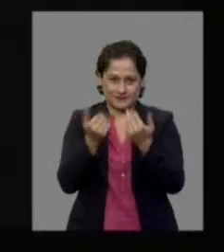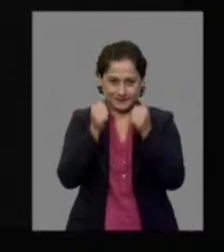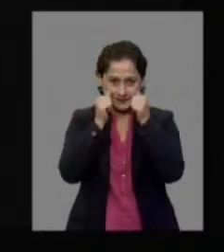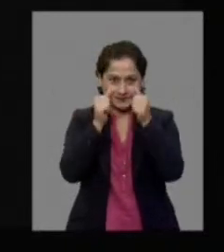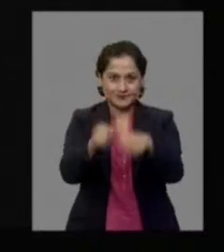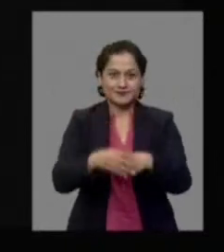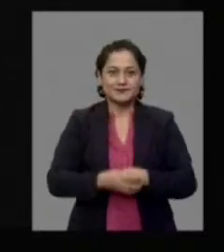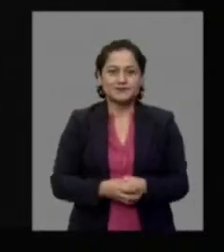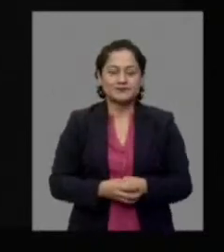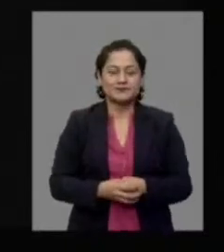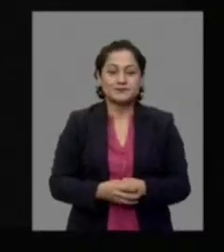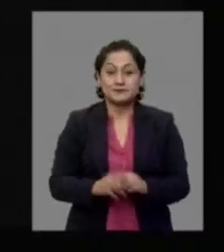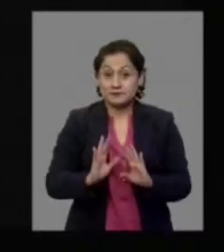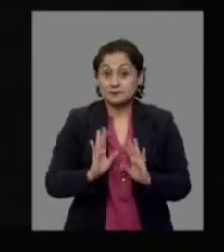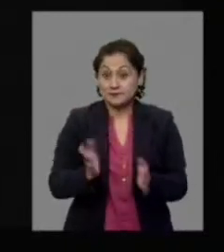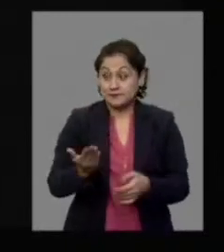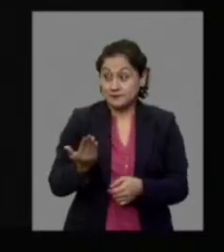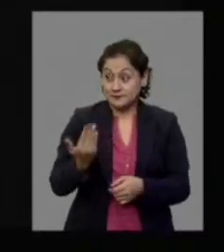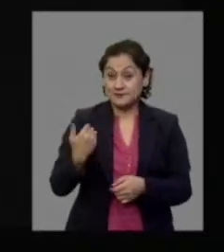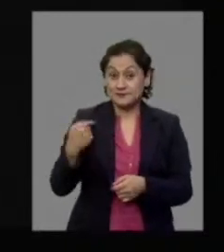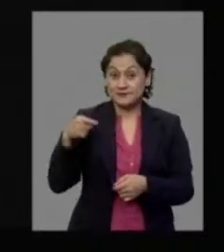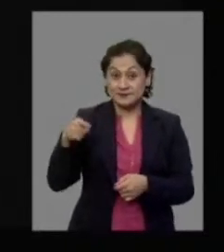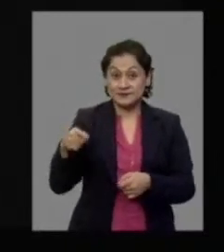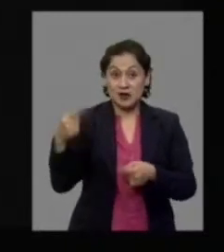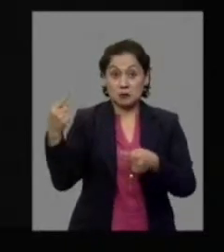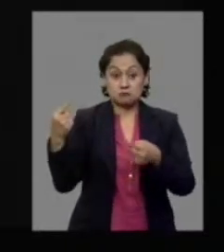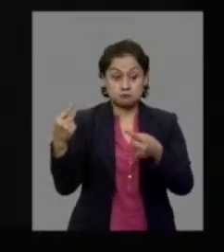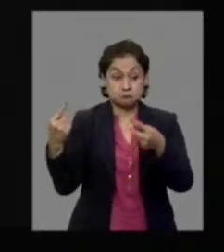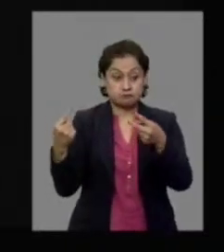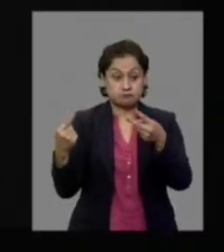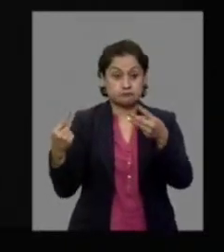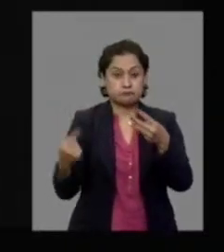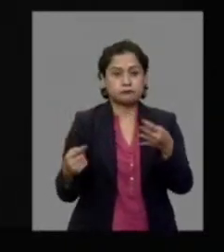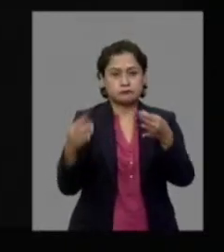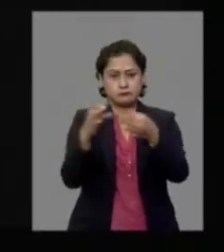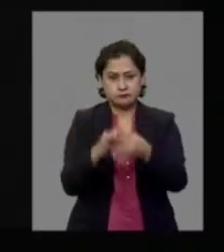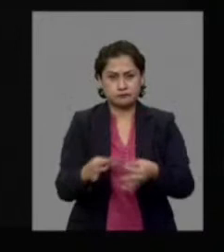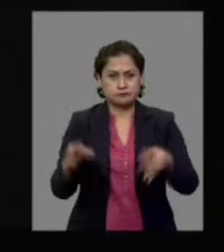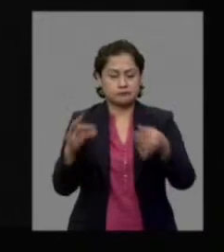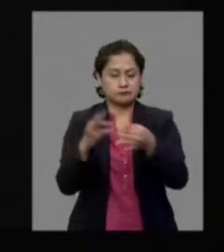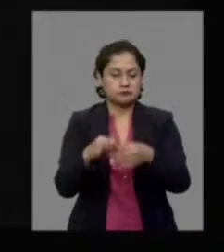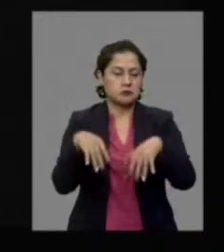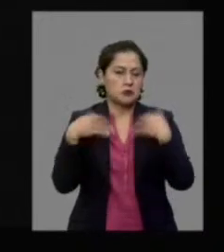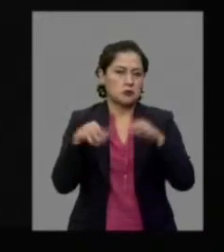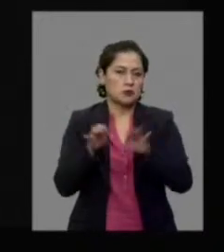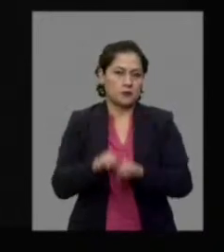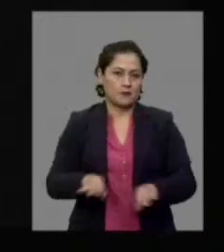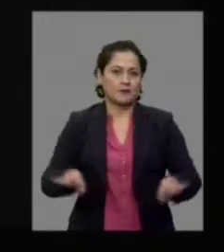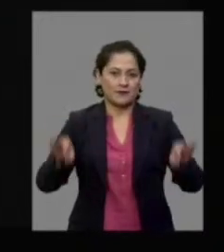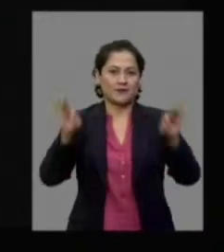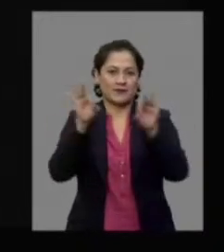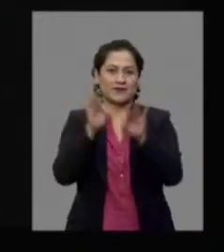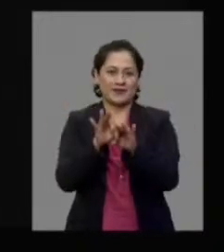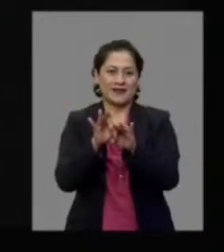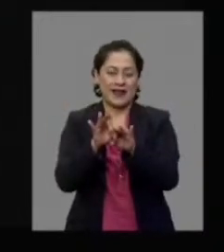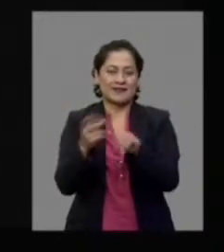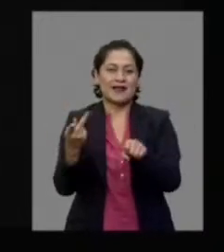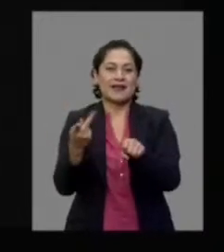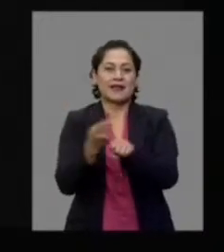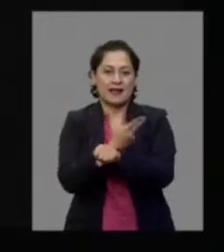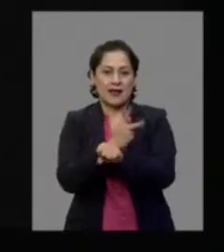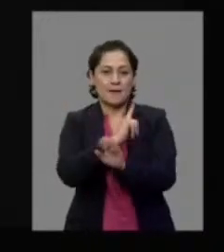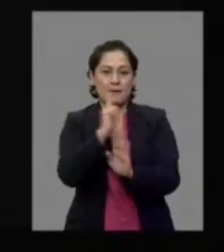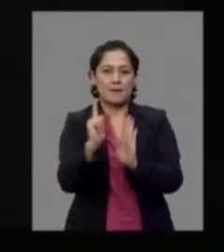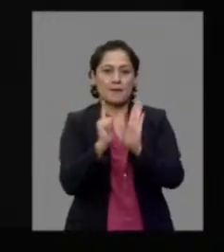ya don Javier Lainez ha hecho un recuento muy importante de los desarrollos jurisprudenciales